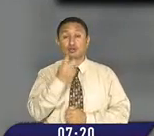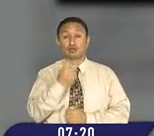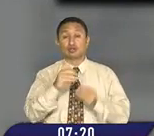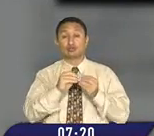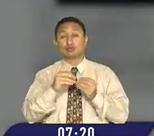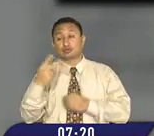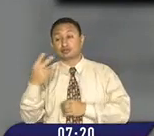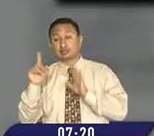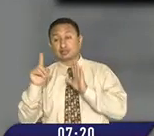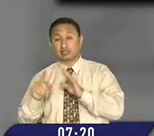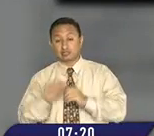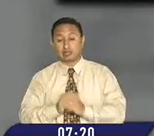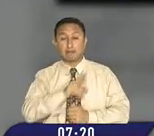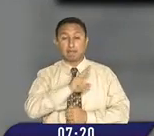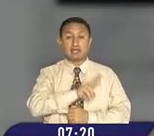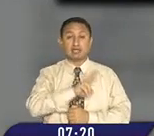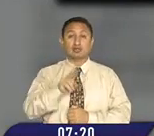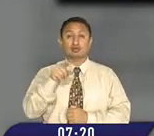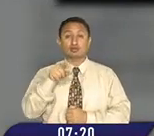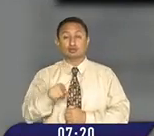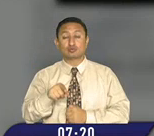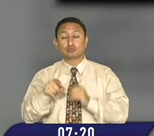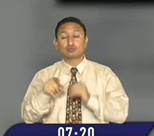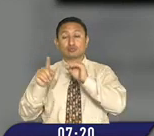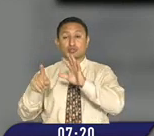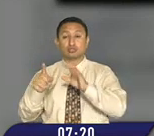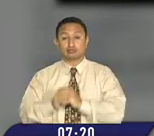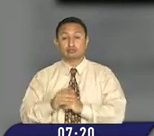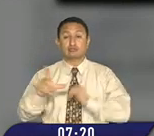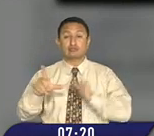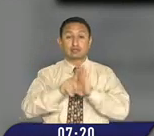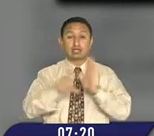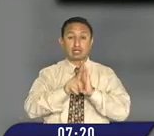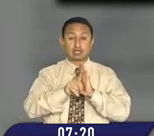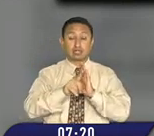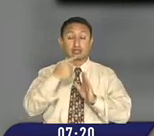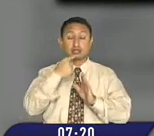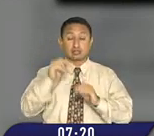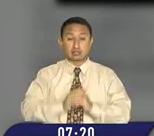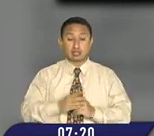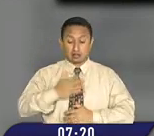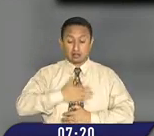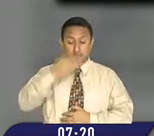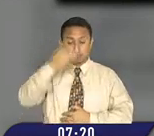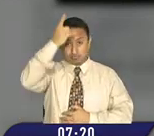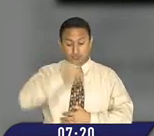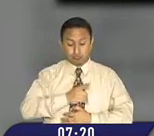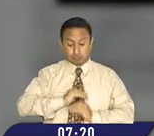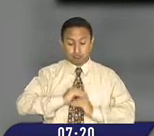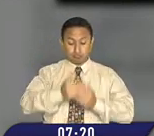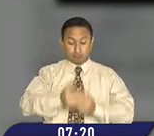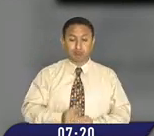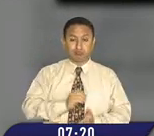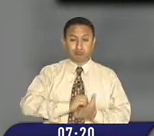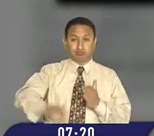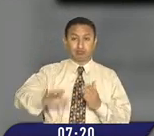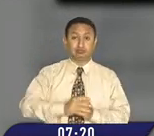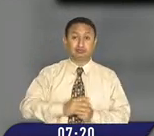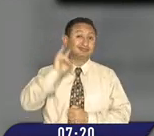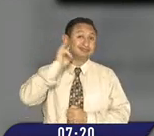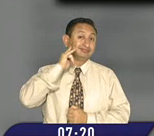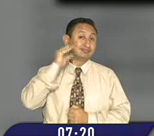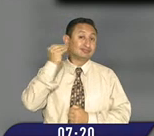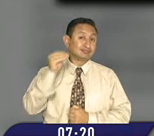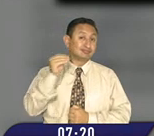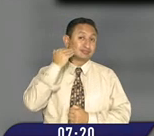6 y 22, numeral 6 de la ley orgánica que regula la interrupción voluntaria del embarazo para niñas, adolescentes y mujeres en caso